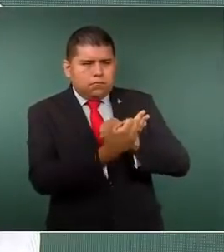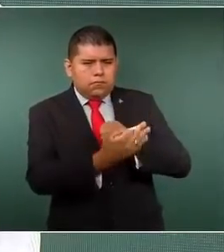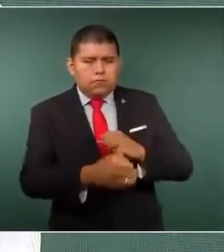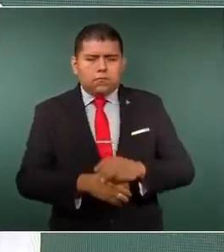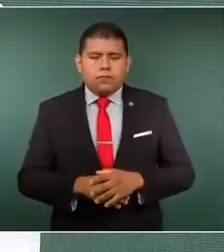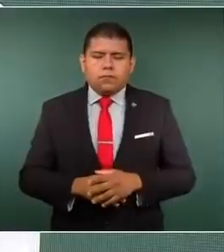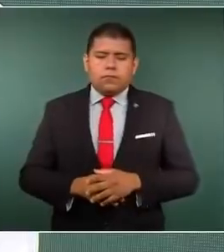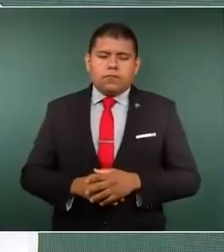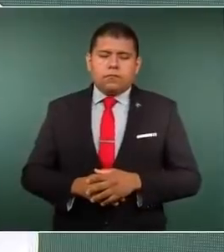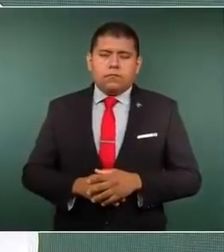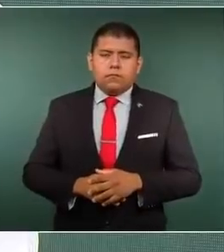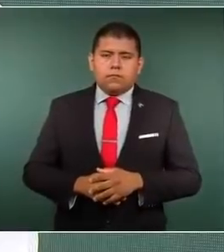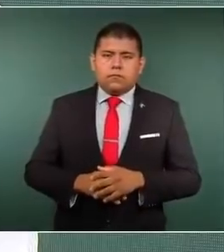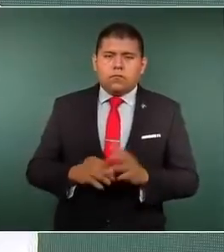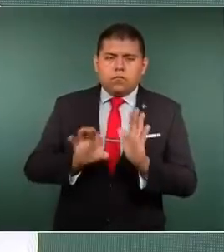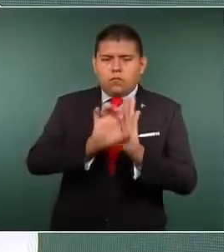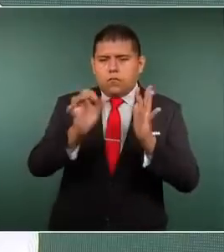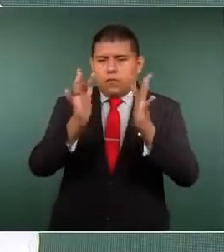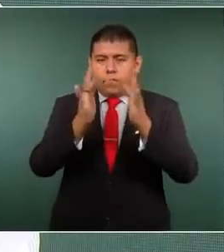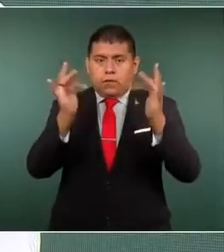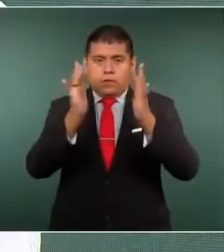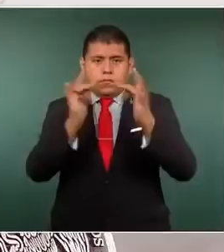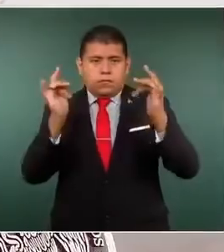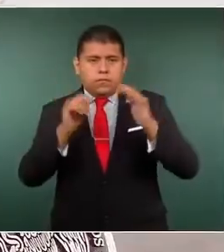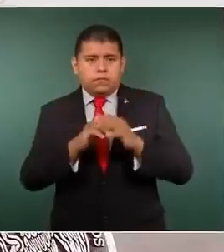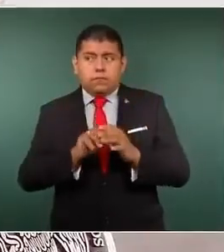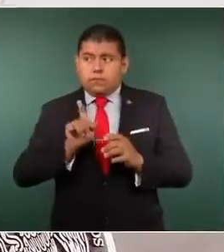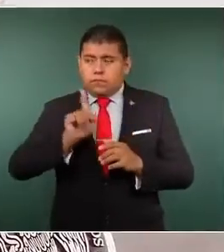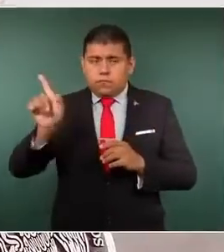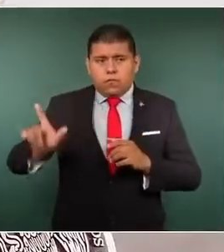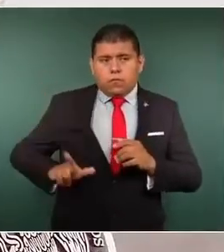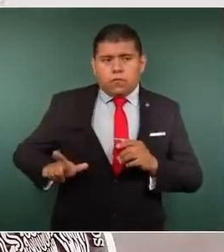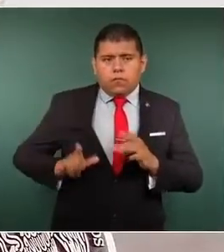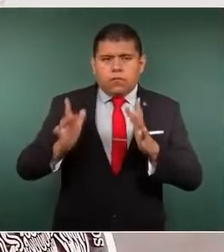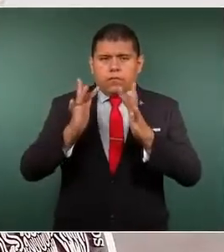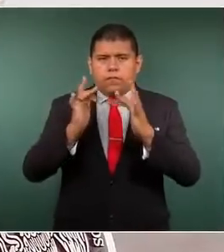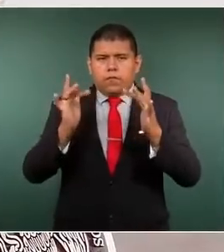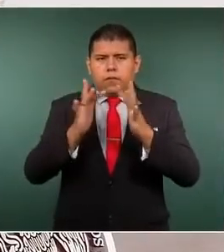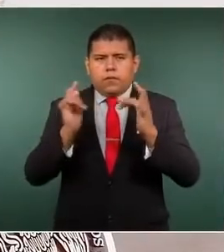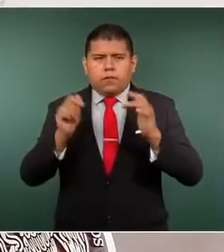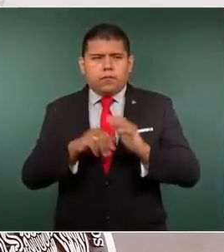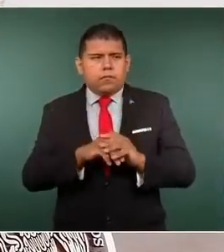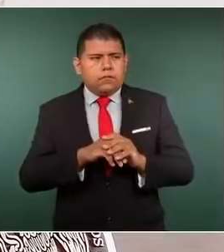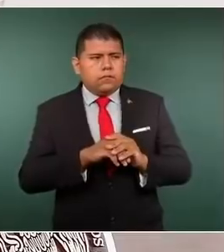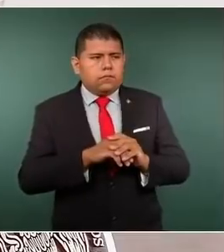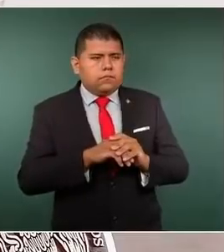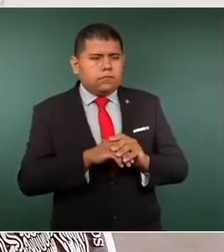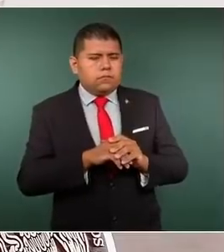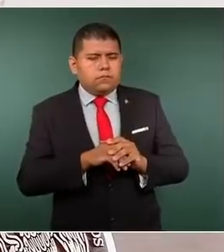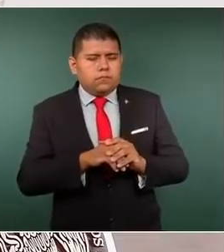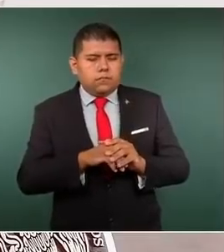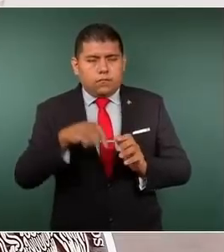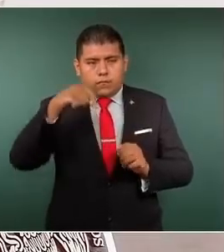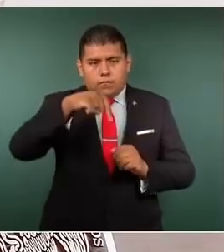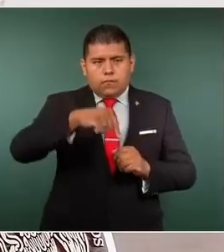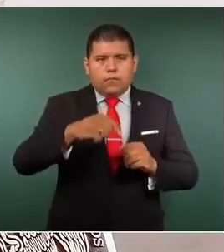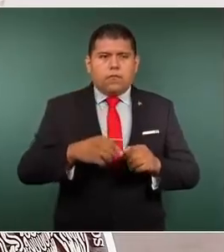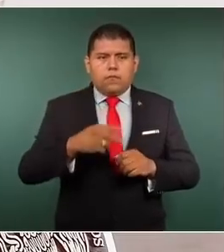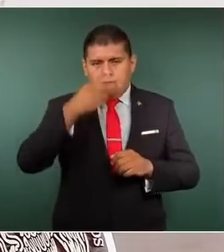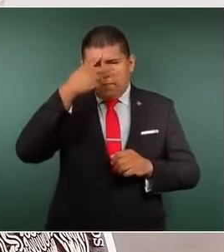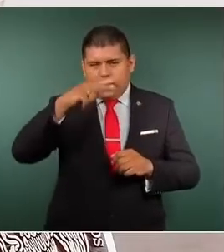leer que en francia el gobierno ya está aplicando el programa de apoyo a los